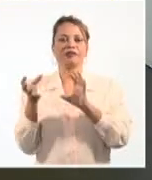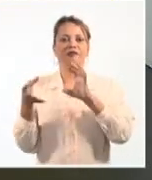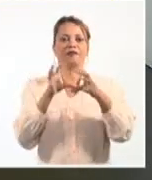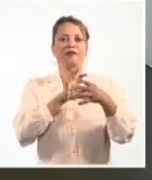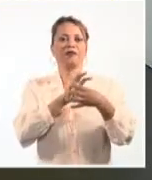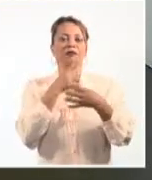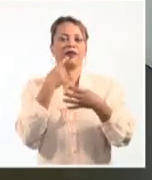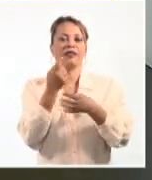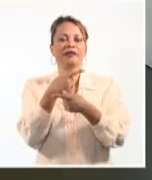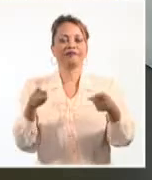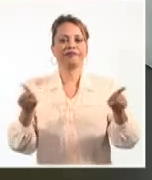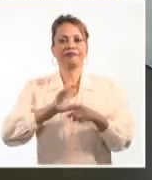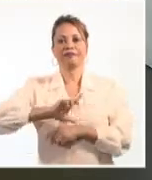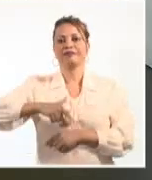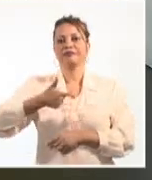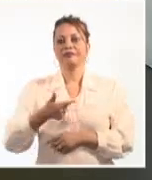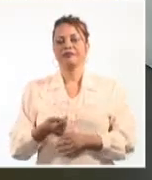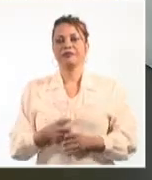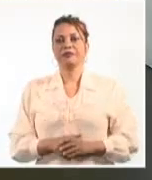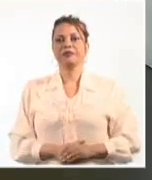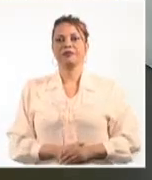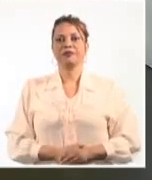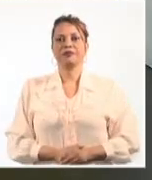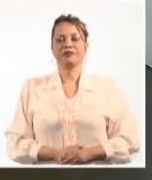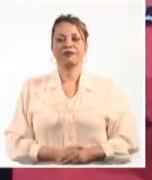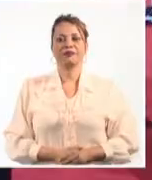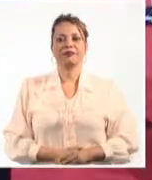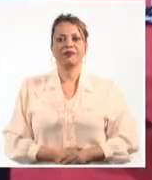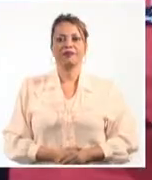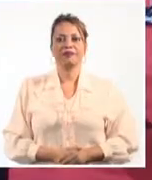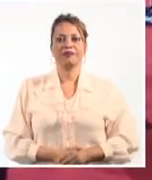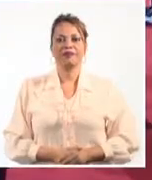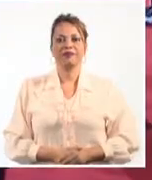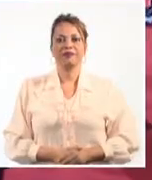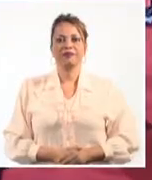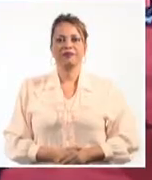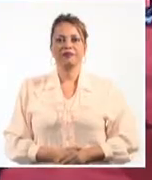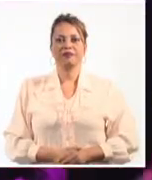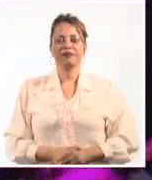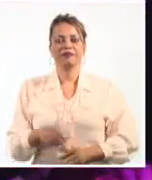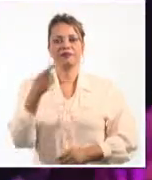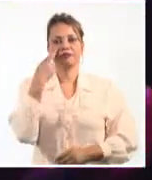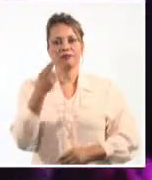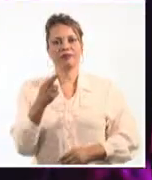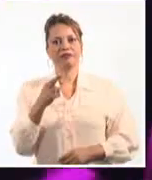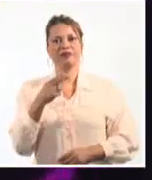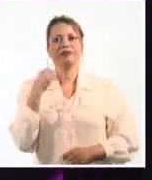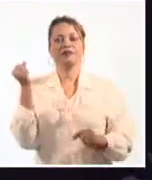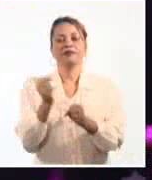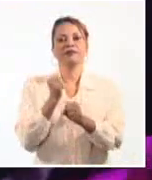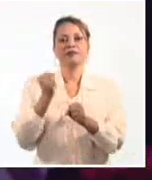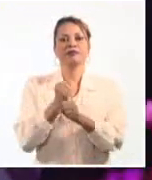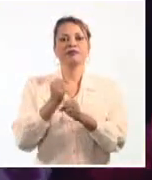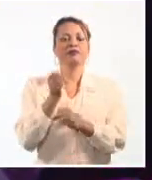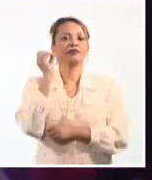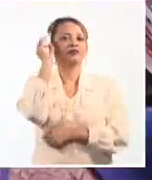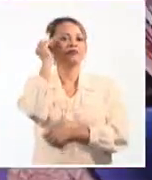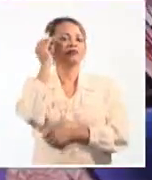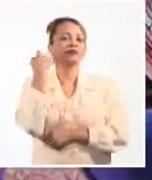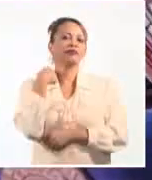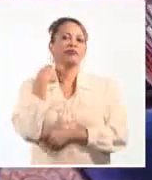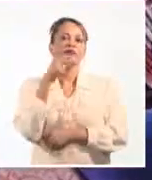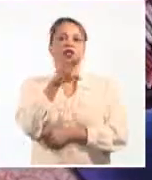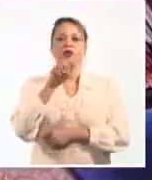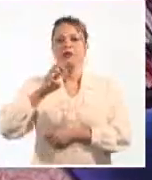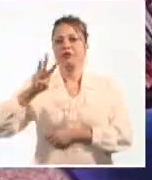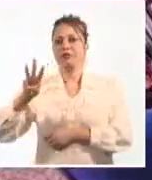favor del desarrollo cultural e identitario de la nación. Como reconocimiento al relevante desempeño creativo durante el 2023